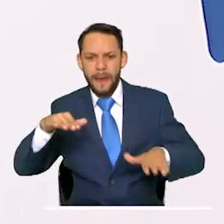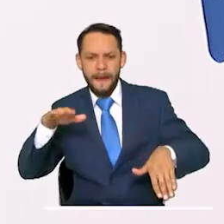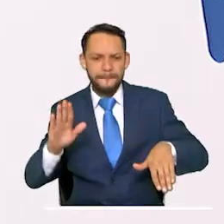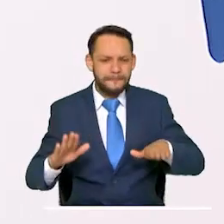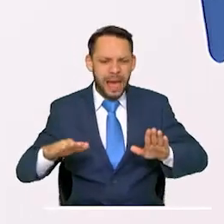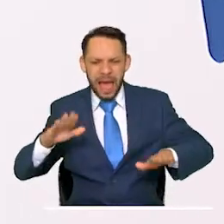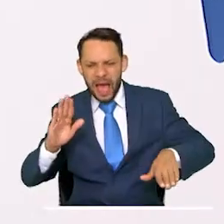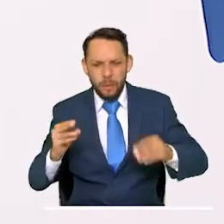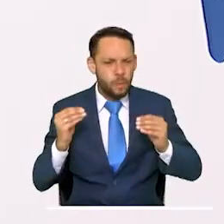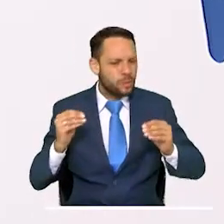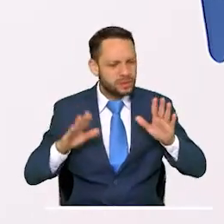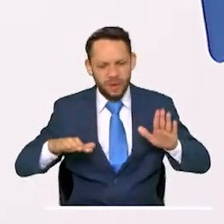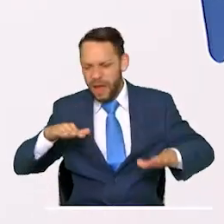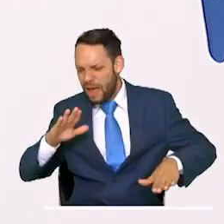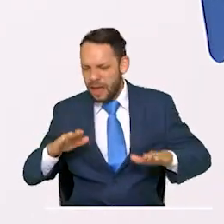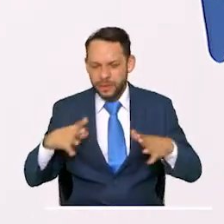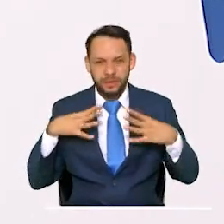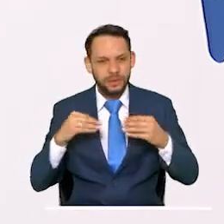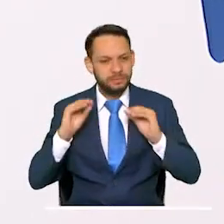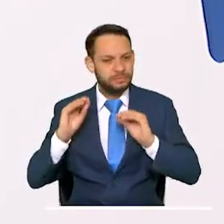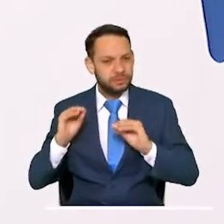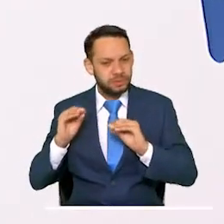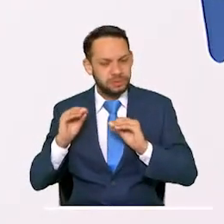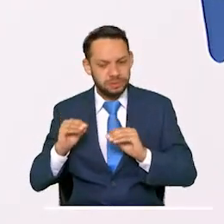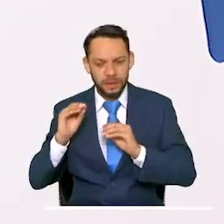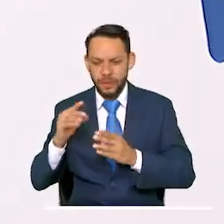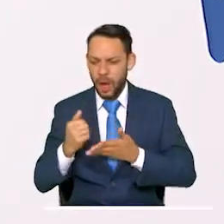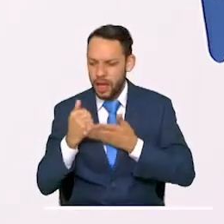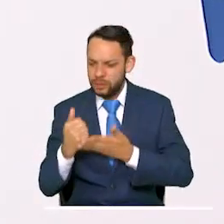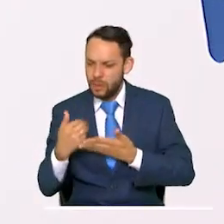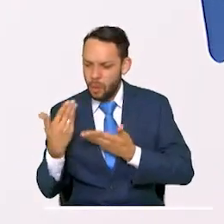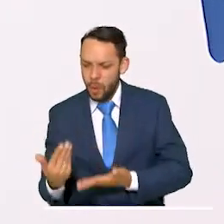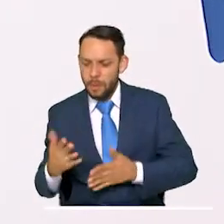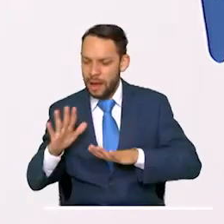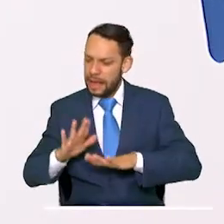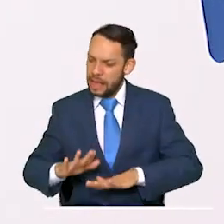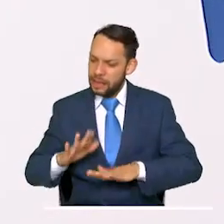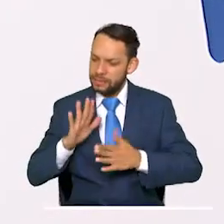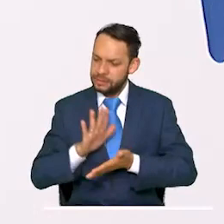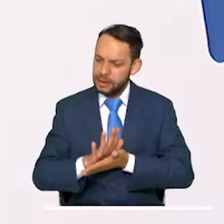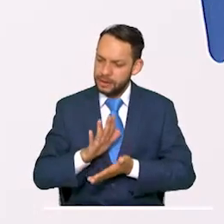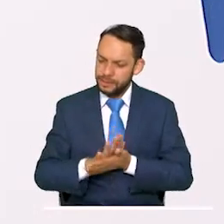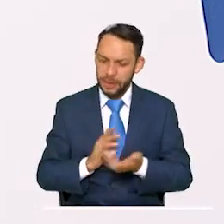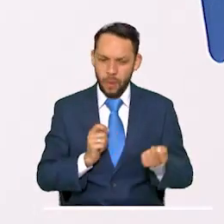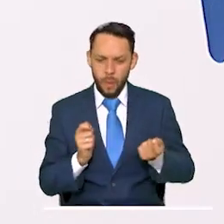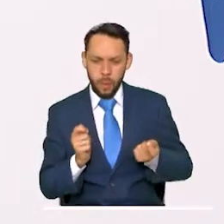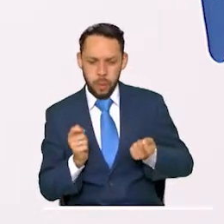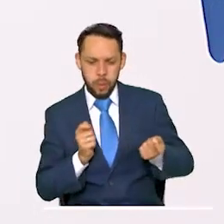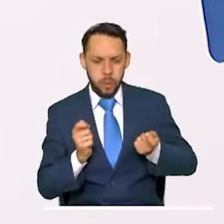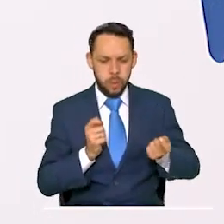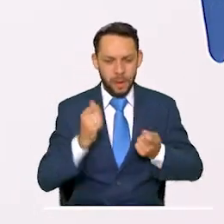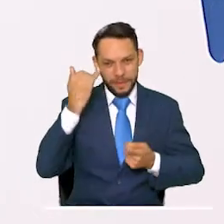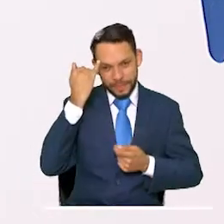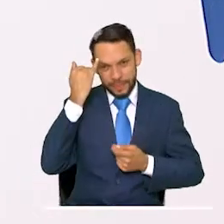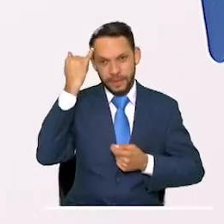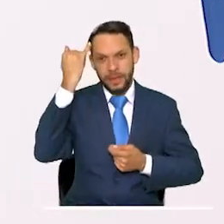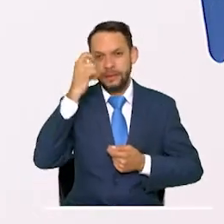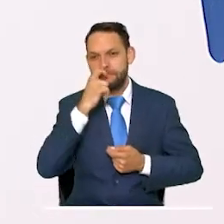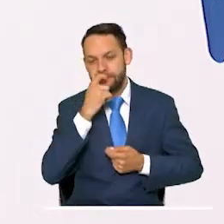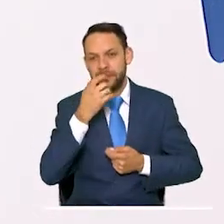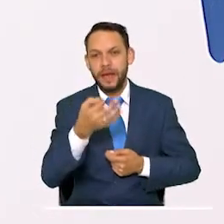eso, nosotros estamos en un proceso de investigación, en un emprendimiento, entonces desarrollamos unas gomitas.